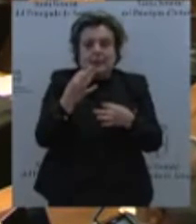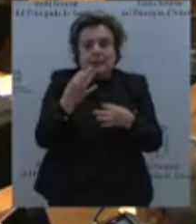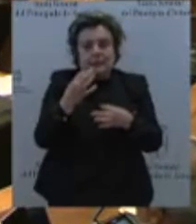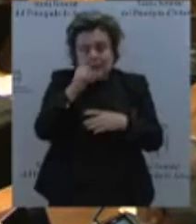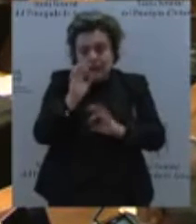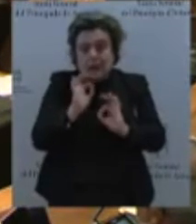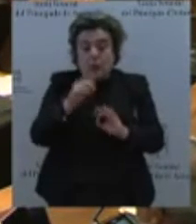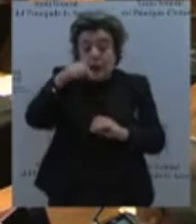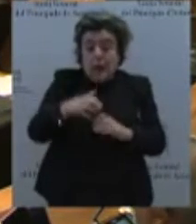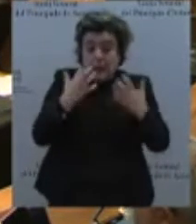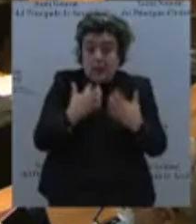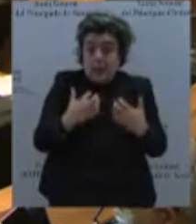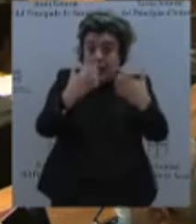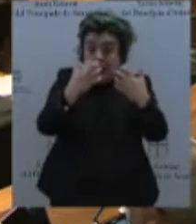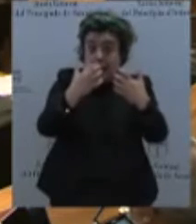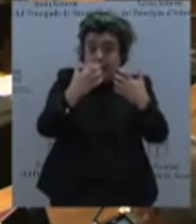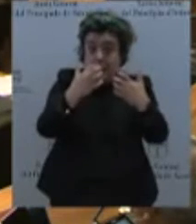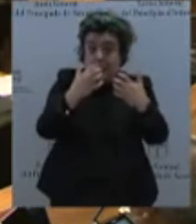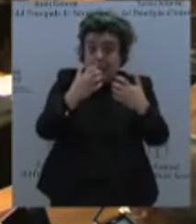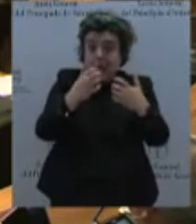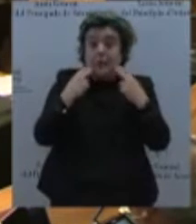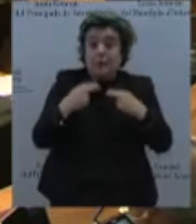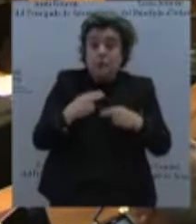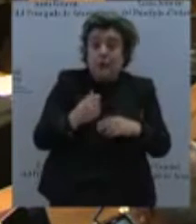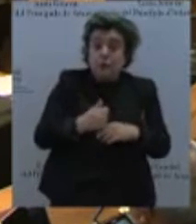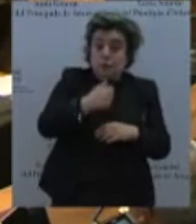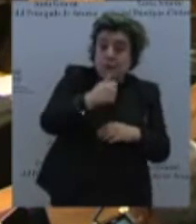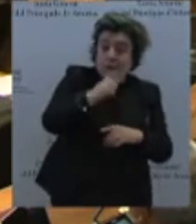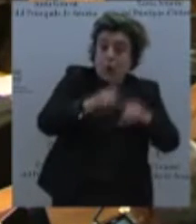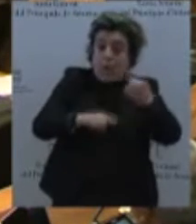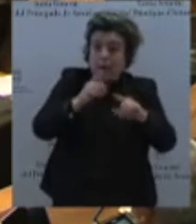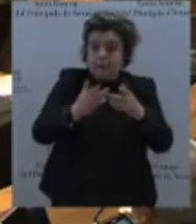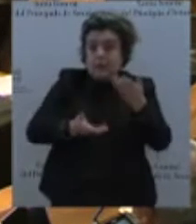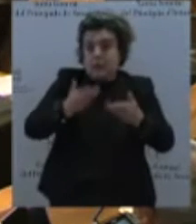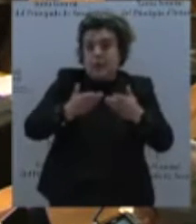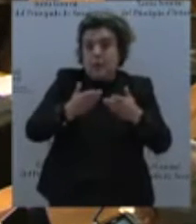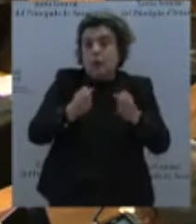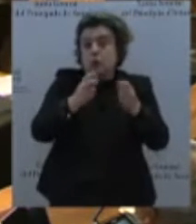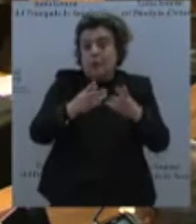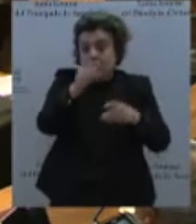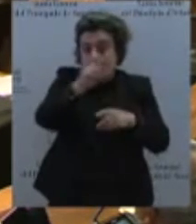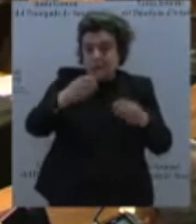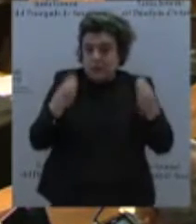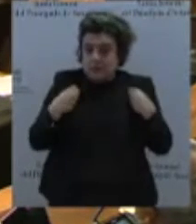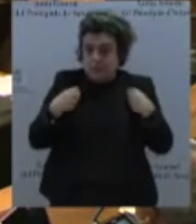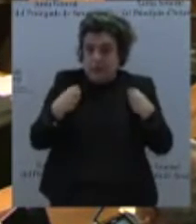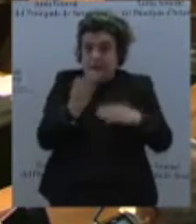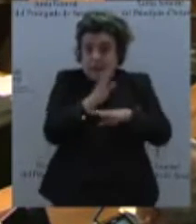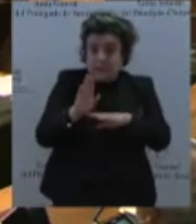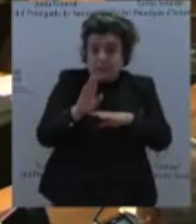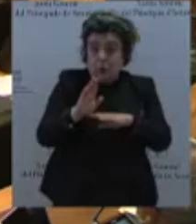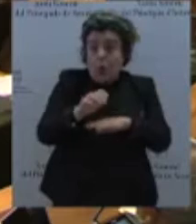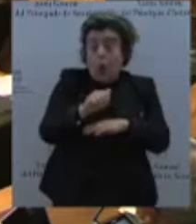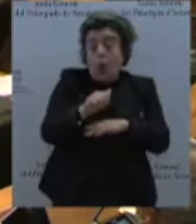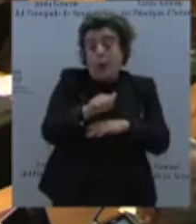número de habitantes en proporción de lo que representa Occidente y Oriente, porque precisamente existen las circunscripciones.